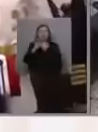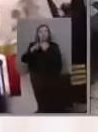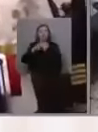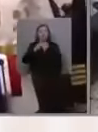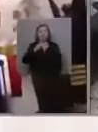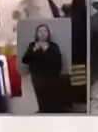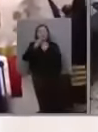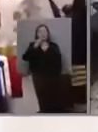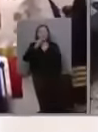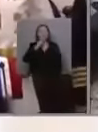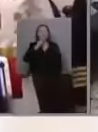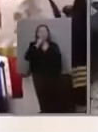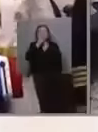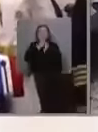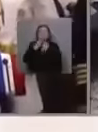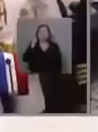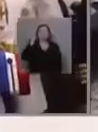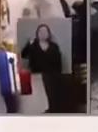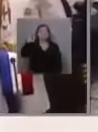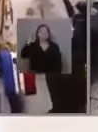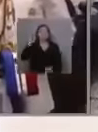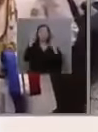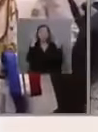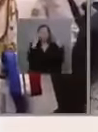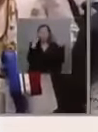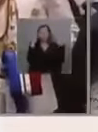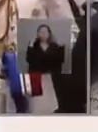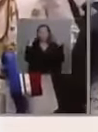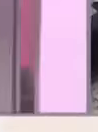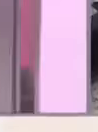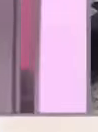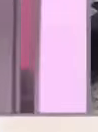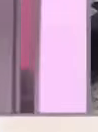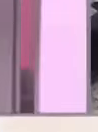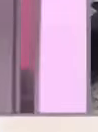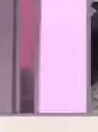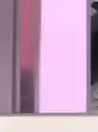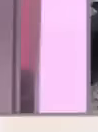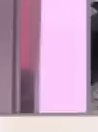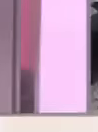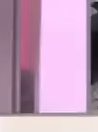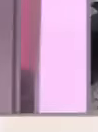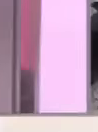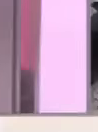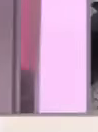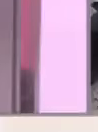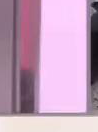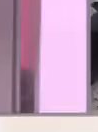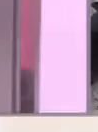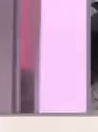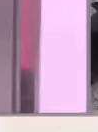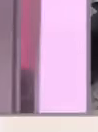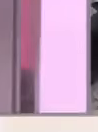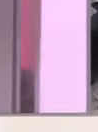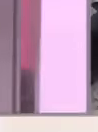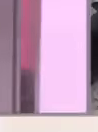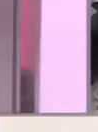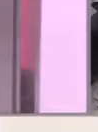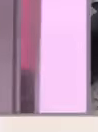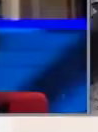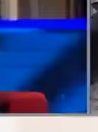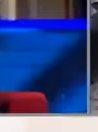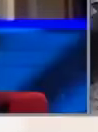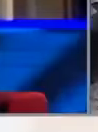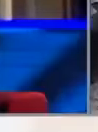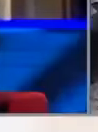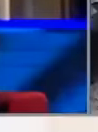más había llorado, recordaba precisamente la partida de su padre y de su madre, porque de un minuto a otro ya no están más. Entonces, claramente